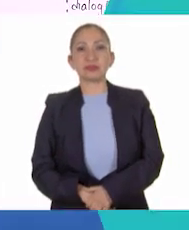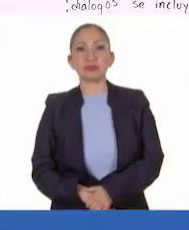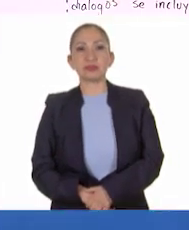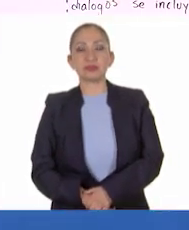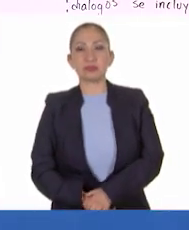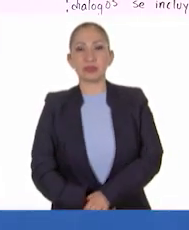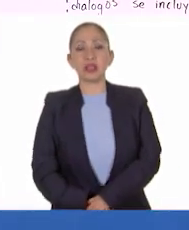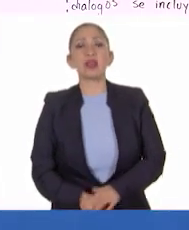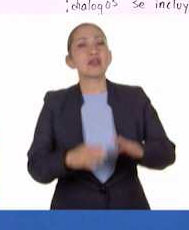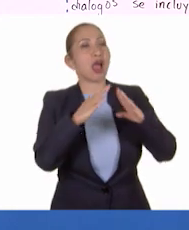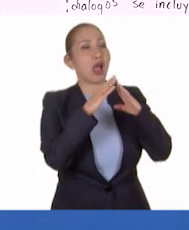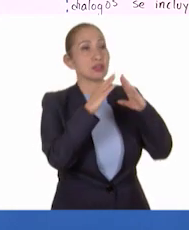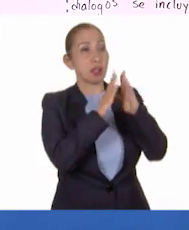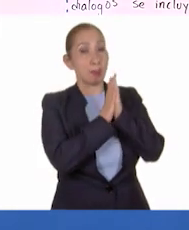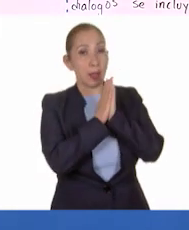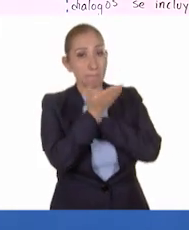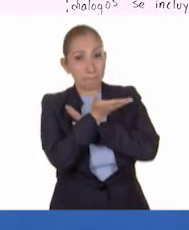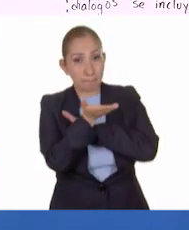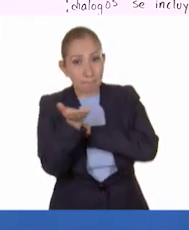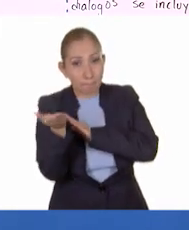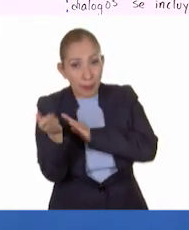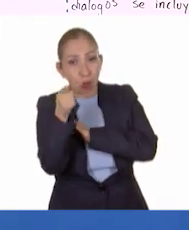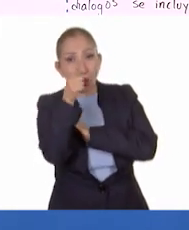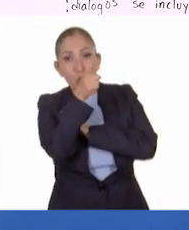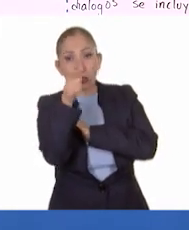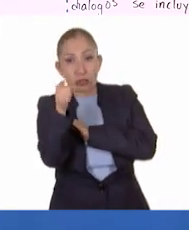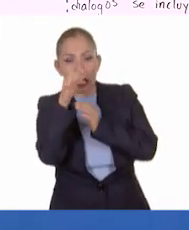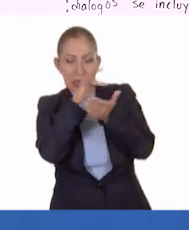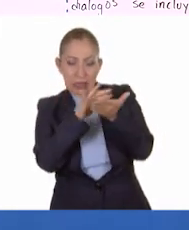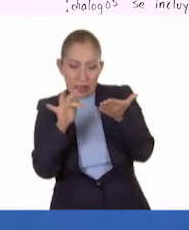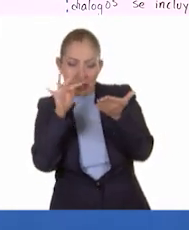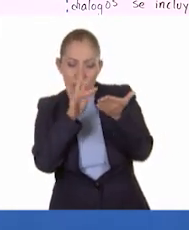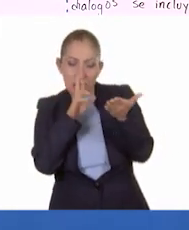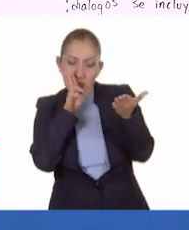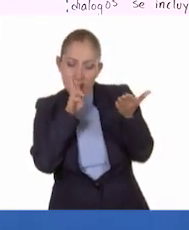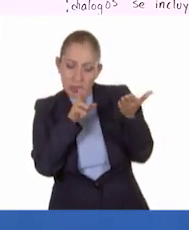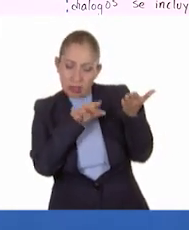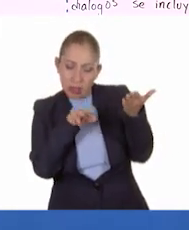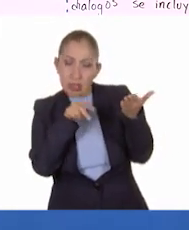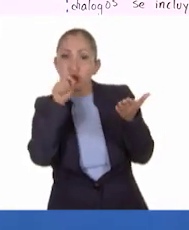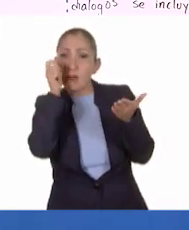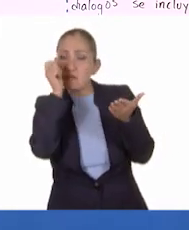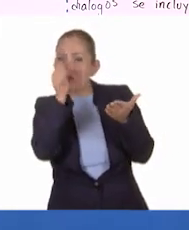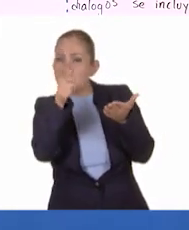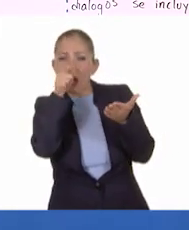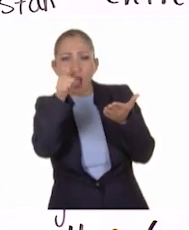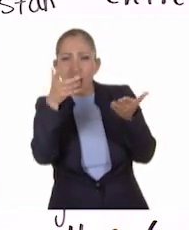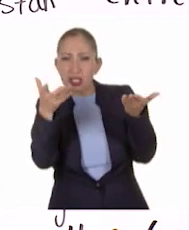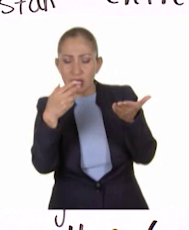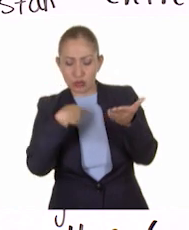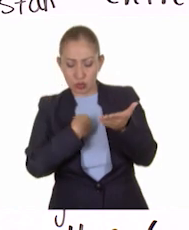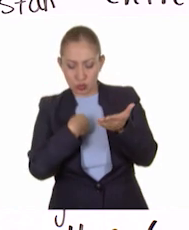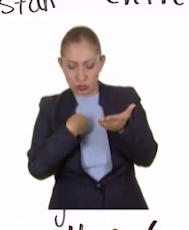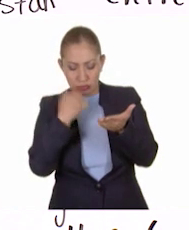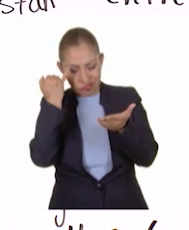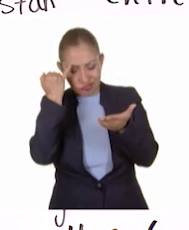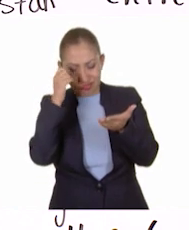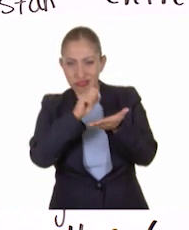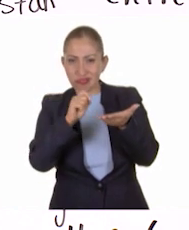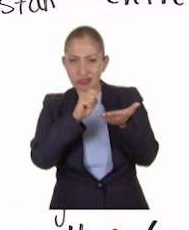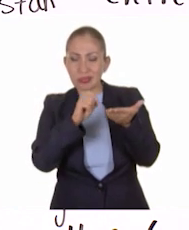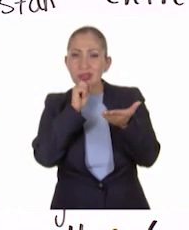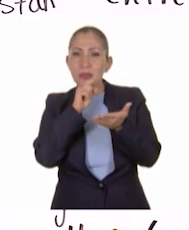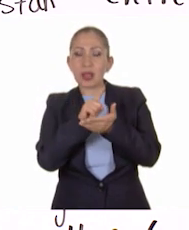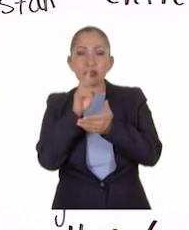Y en casa les pido que también estén leyendo estas respuestas y ustedes mismos formulando las propias. Además de